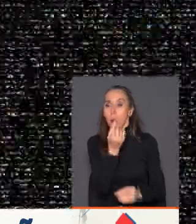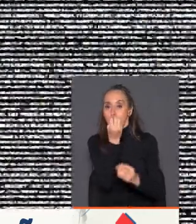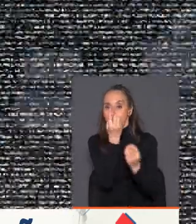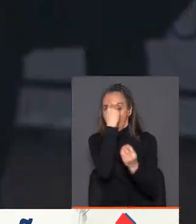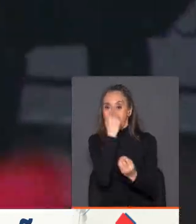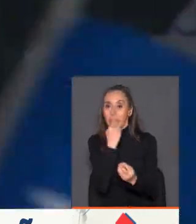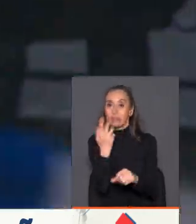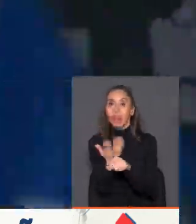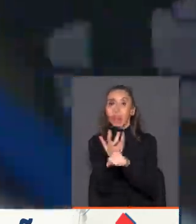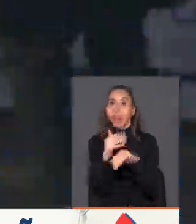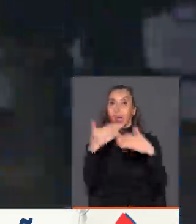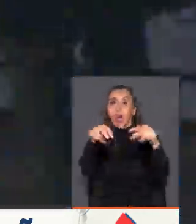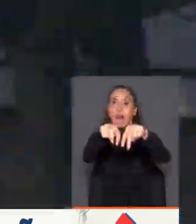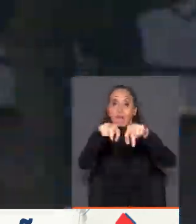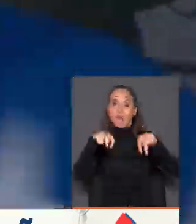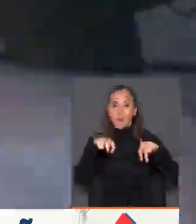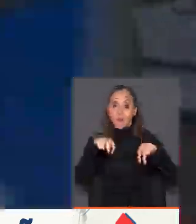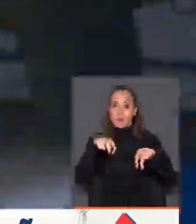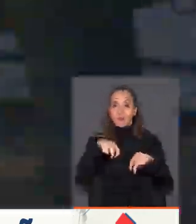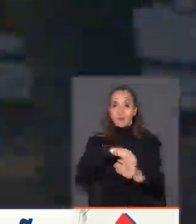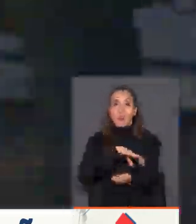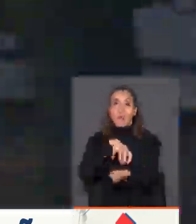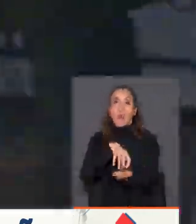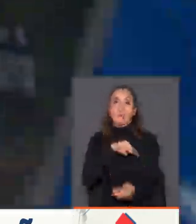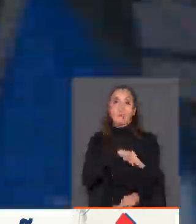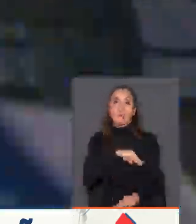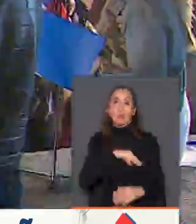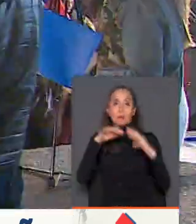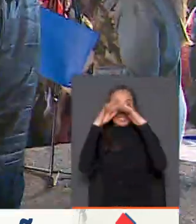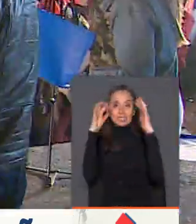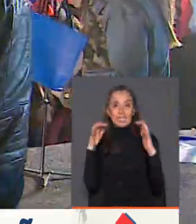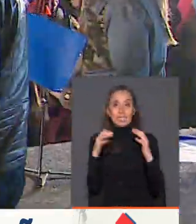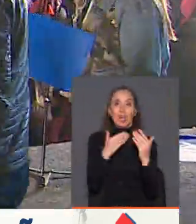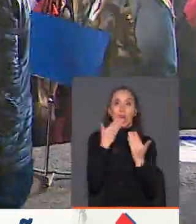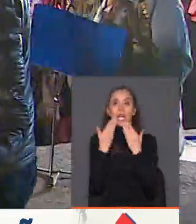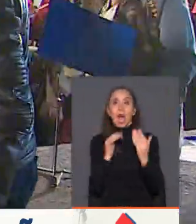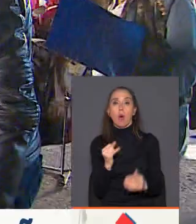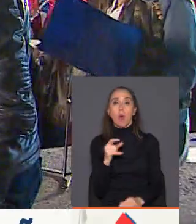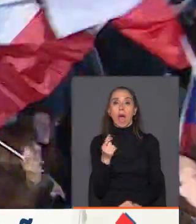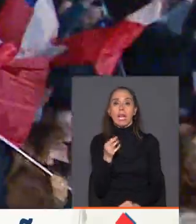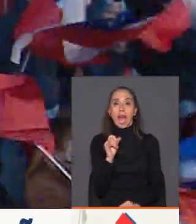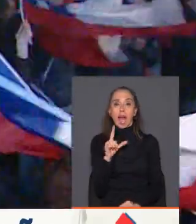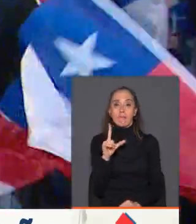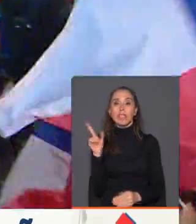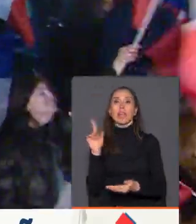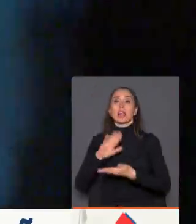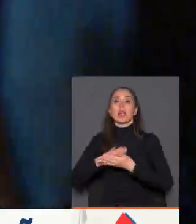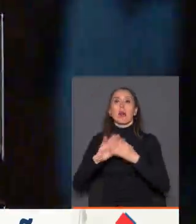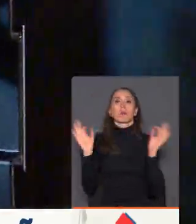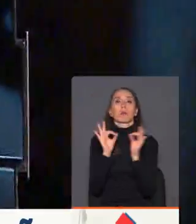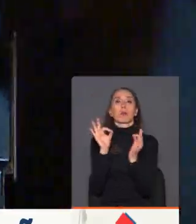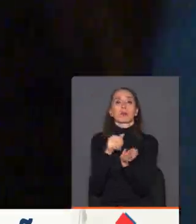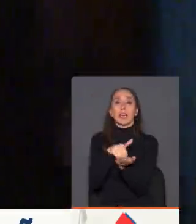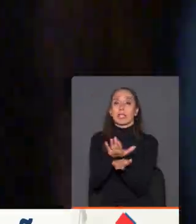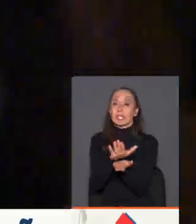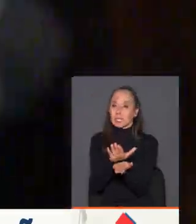weón. En el Parque Metropolitano, el doble de Juan Gabriel le ponía ritmo al acto final de rechazo.